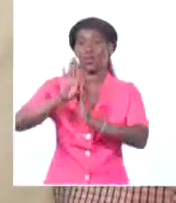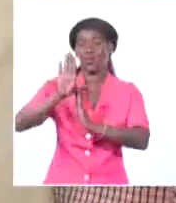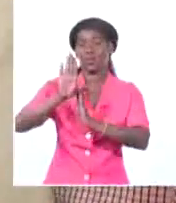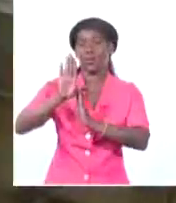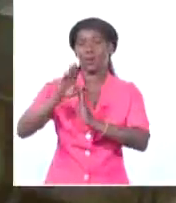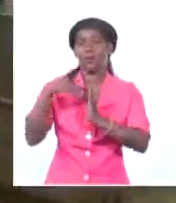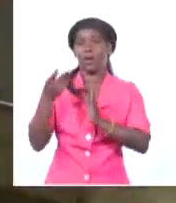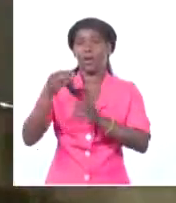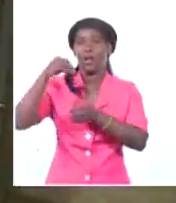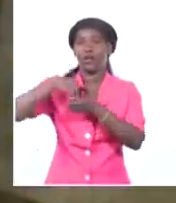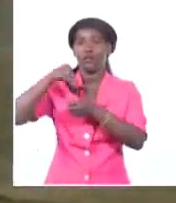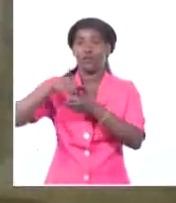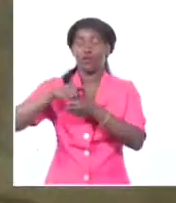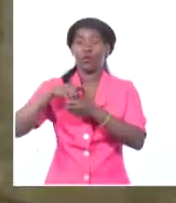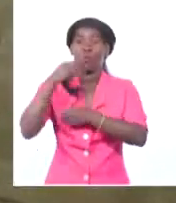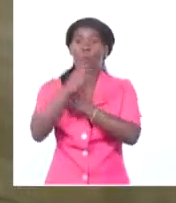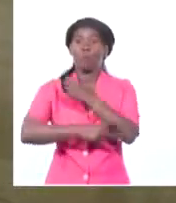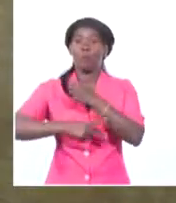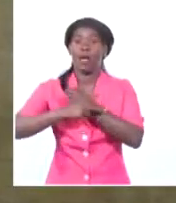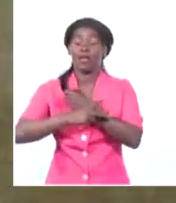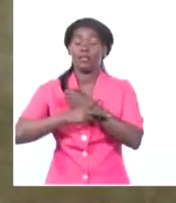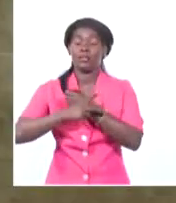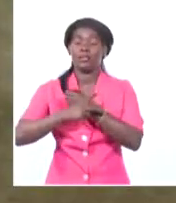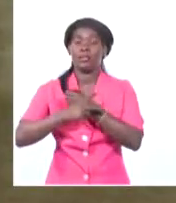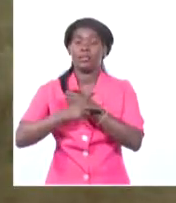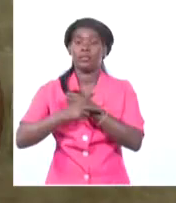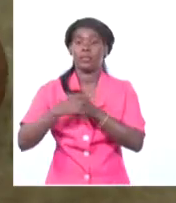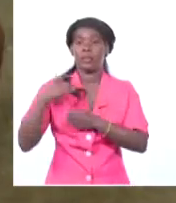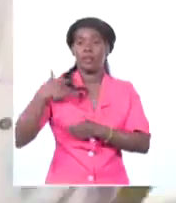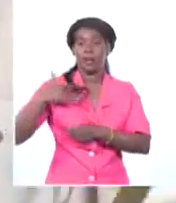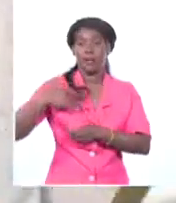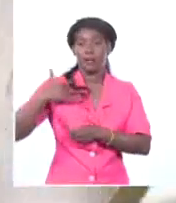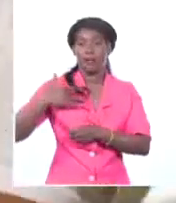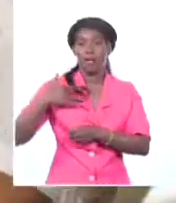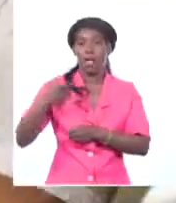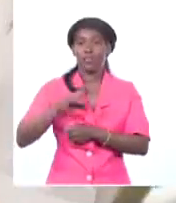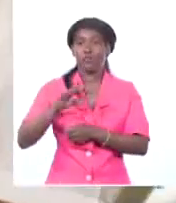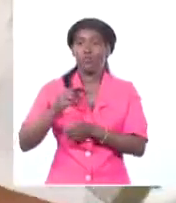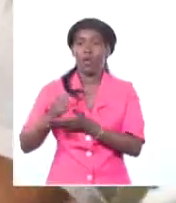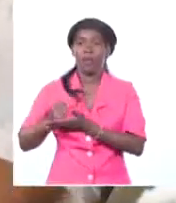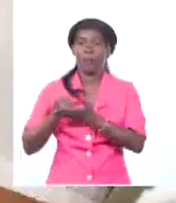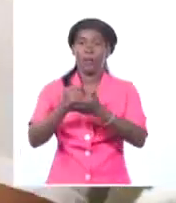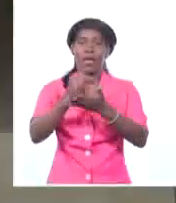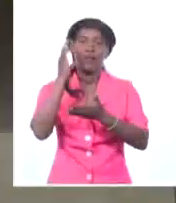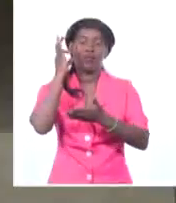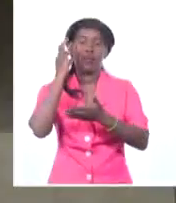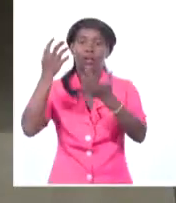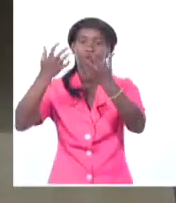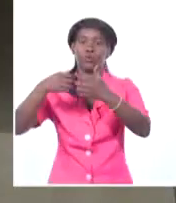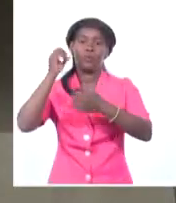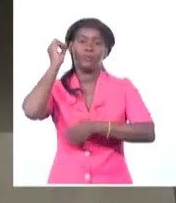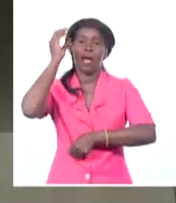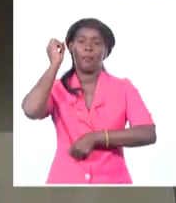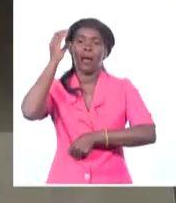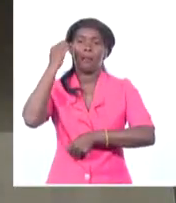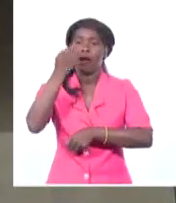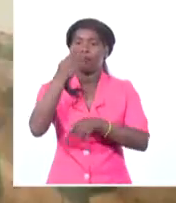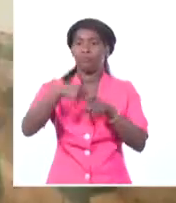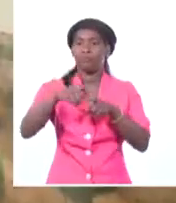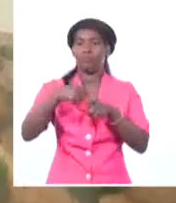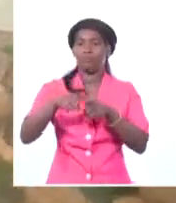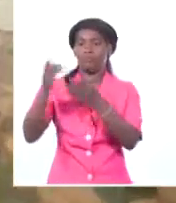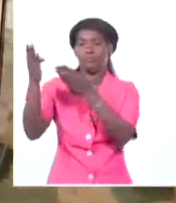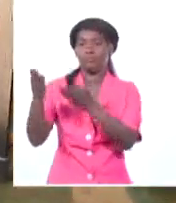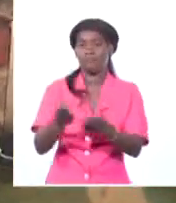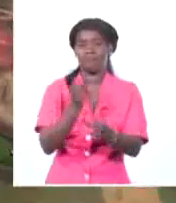financiero del gobierno de Canadá, persigue favorecer el empoderamiento de las mujeres mediante la creación de fuentes de empleo.